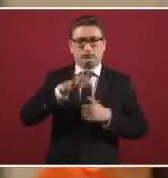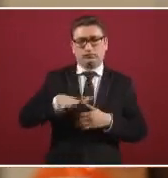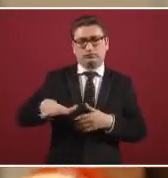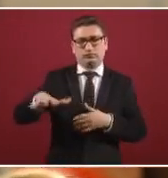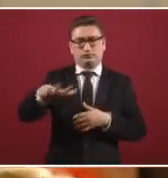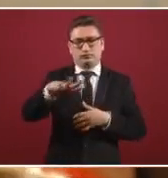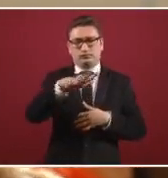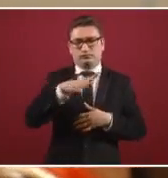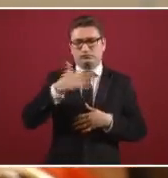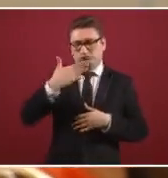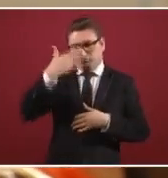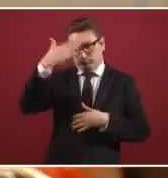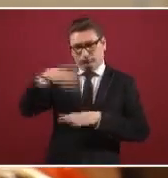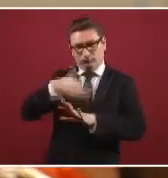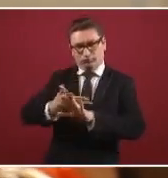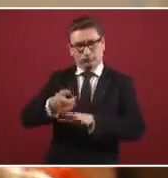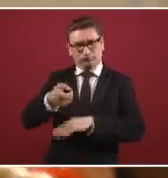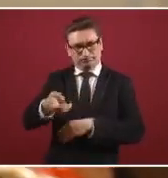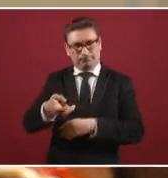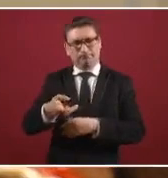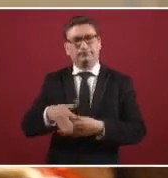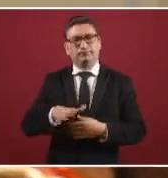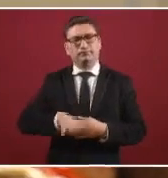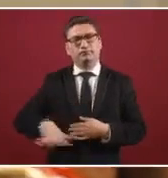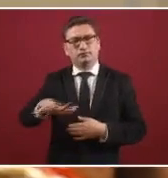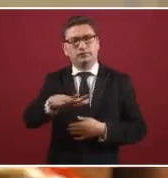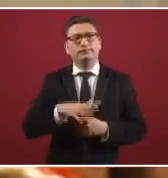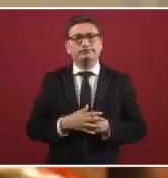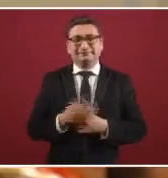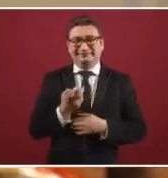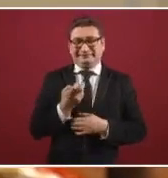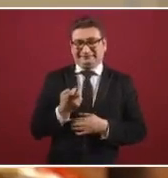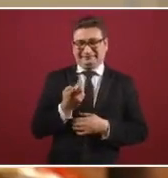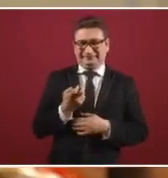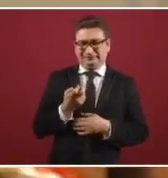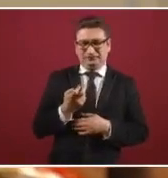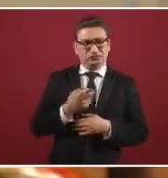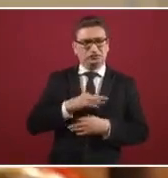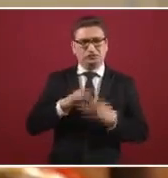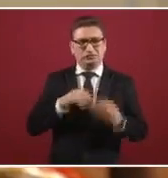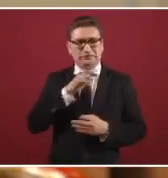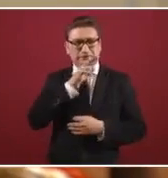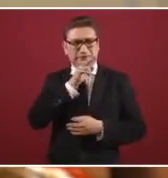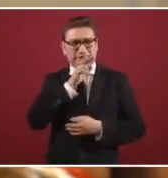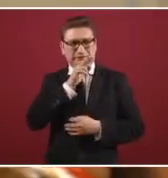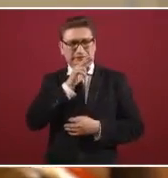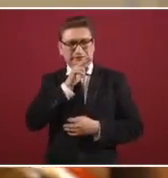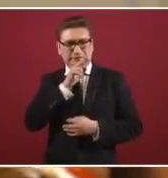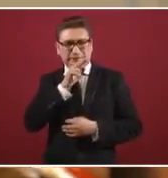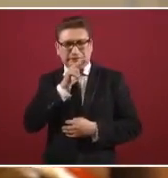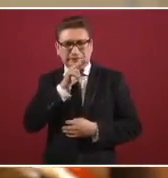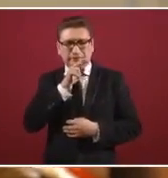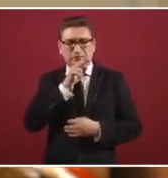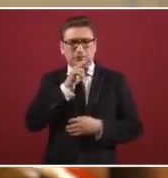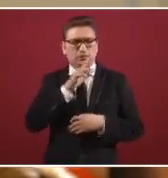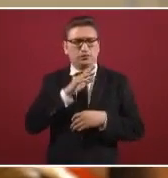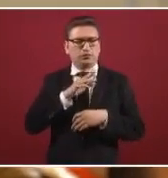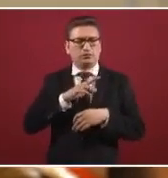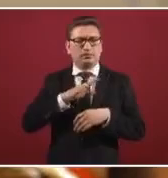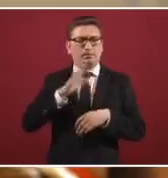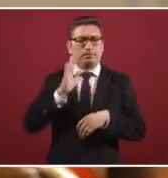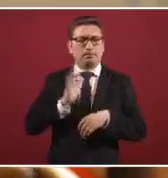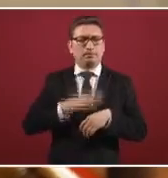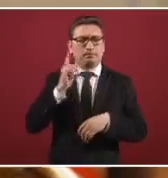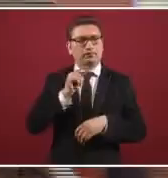Arabia Saudí. Esto causó una preocupación inmediatamente, sobre todo en